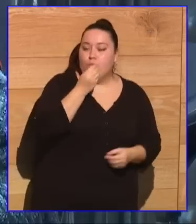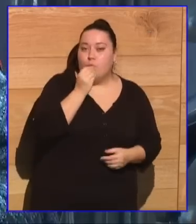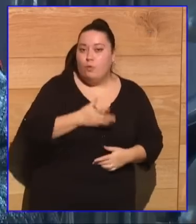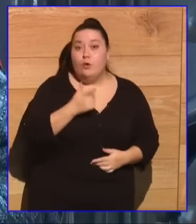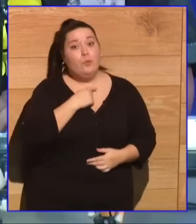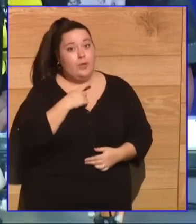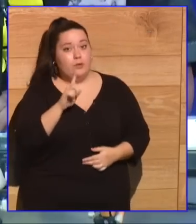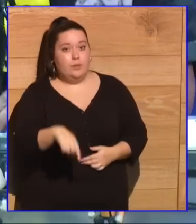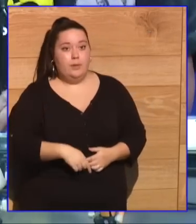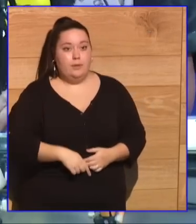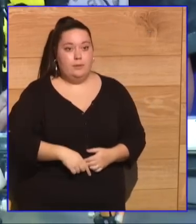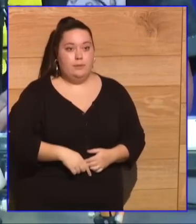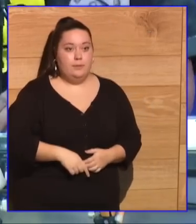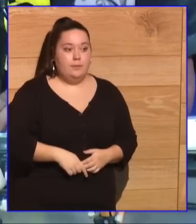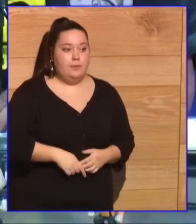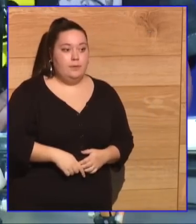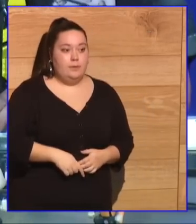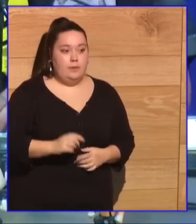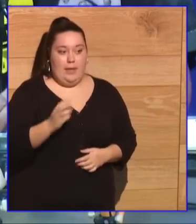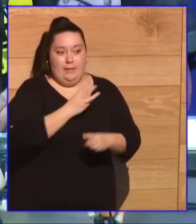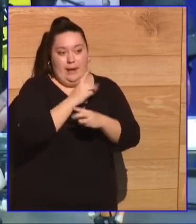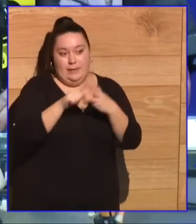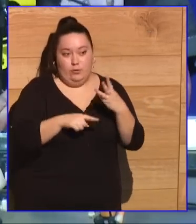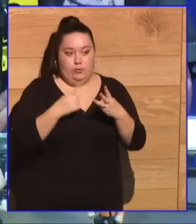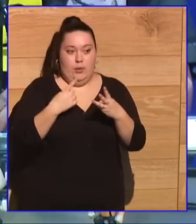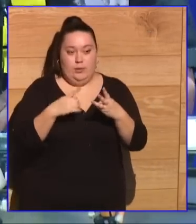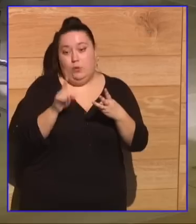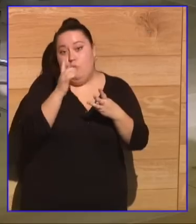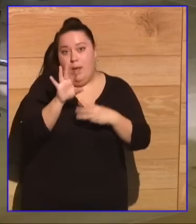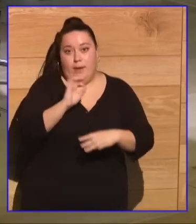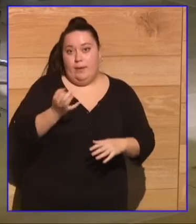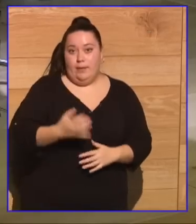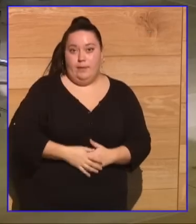gracioso. No te proyectes, venga. una de las tres cosas, Claro. Juan. Hay que elegir.